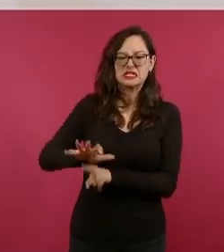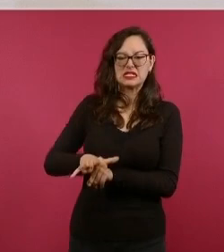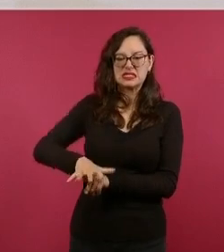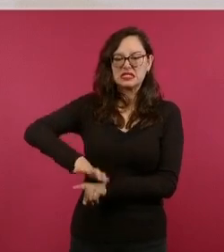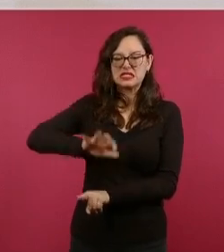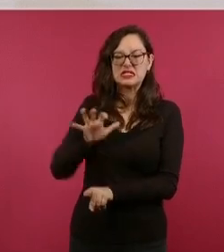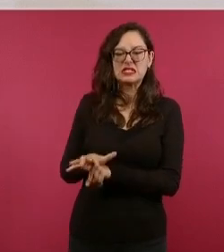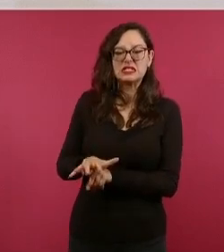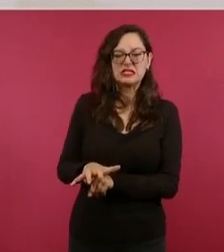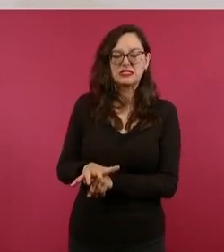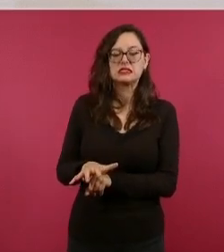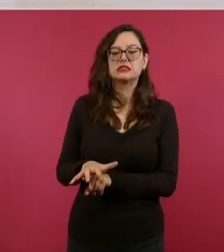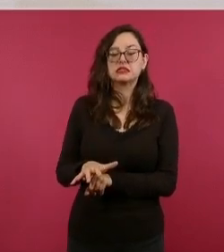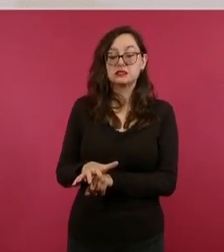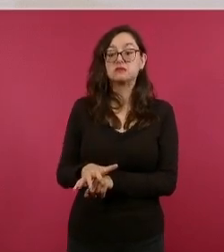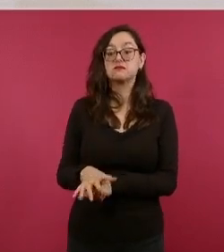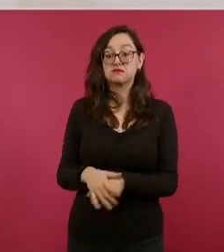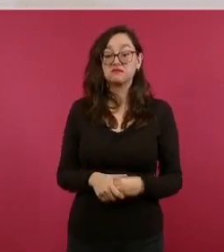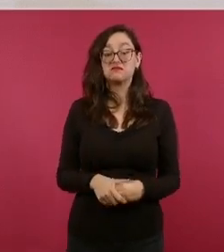puro